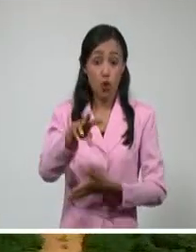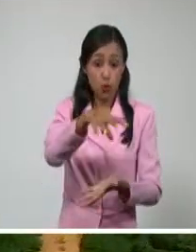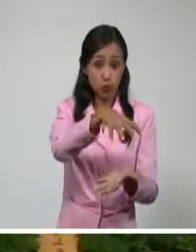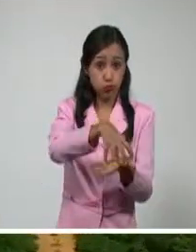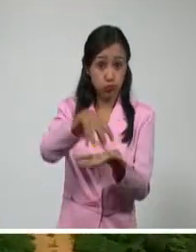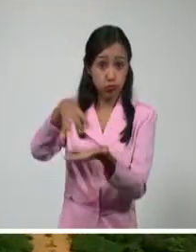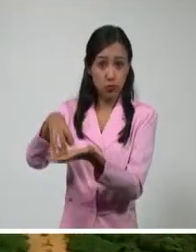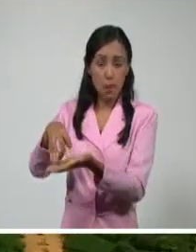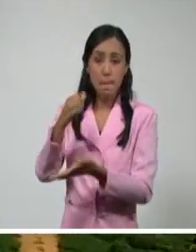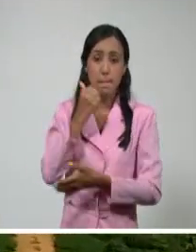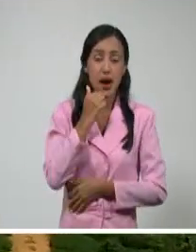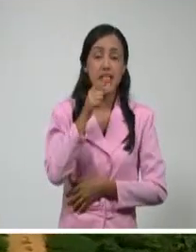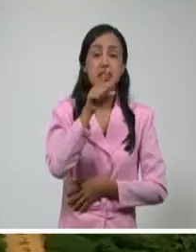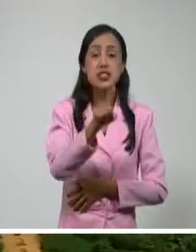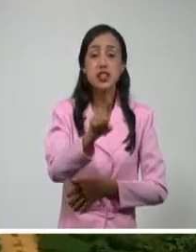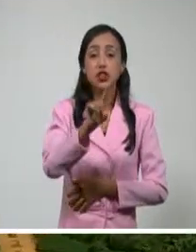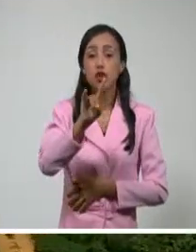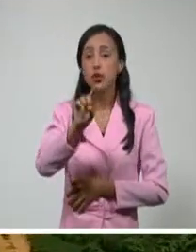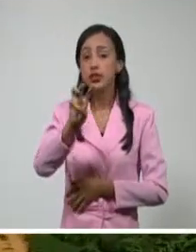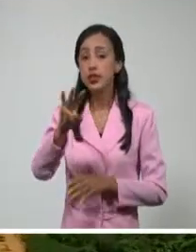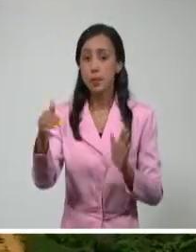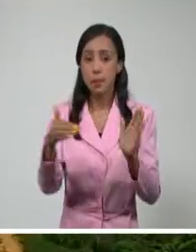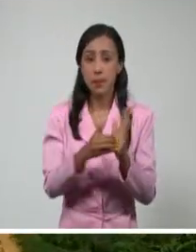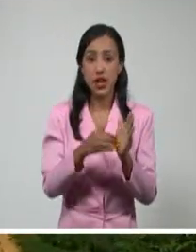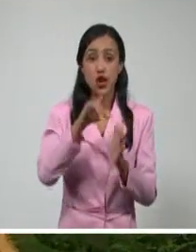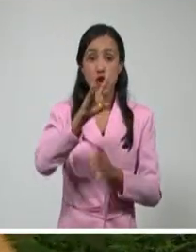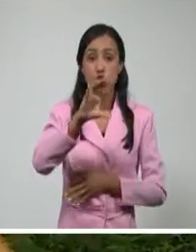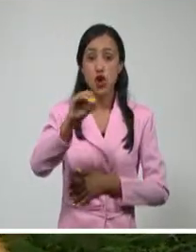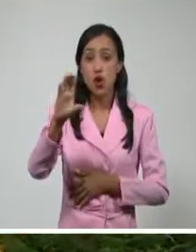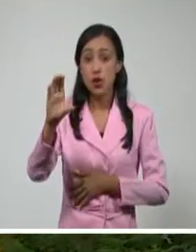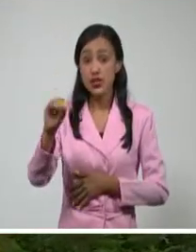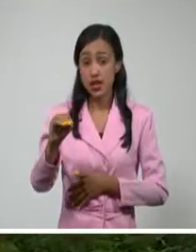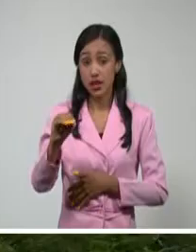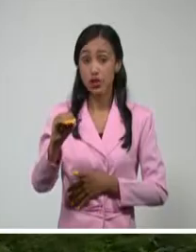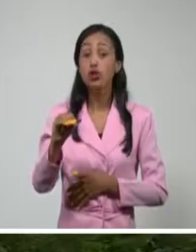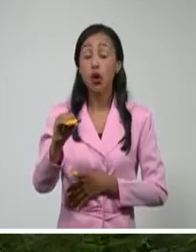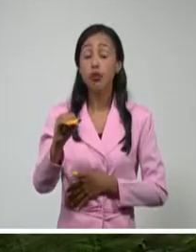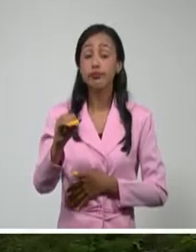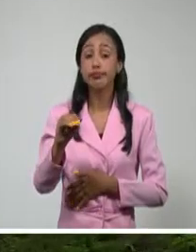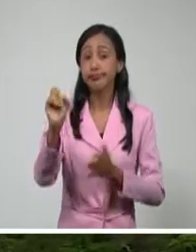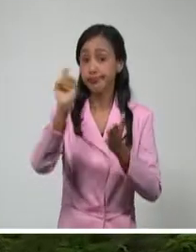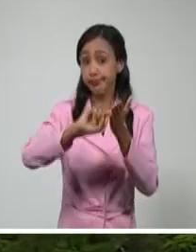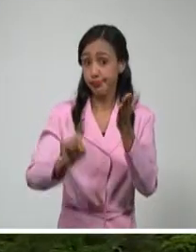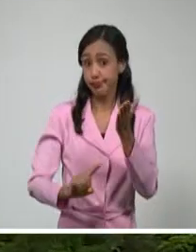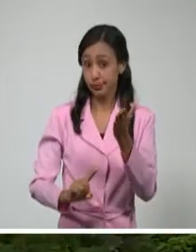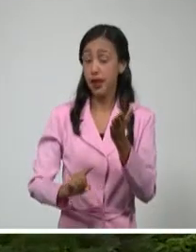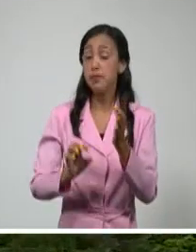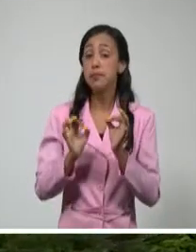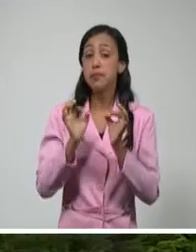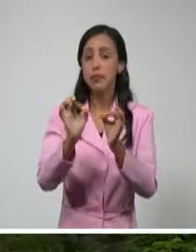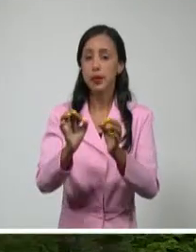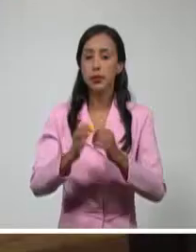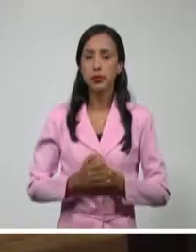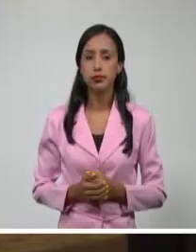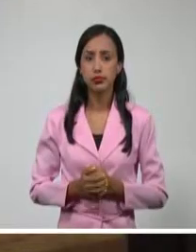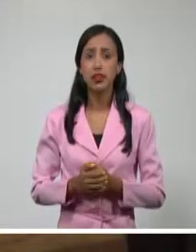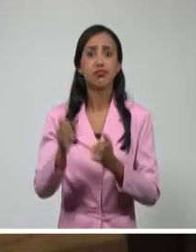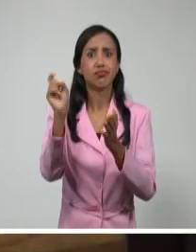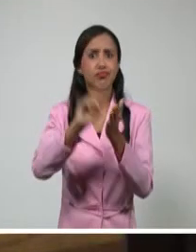de 193.000 900 megawatts ahora se trata de una generación limpia